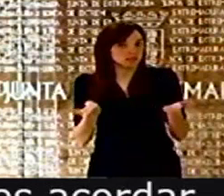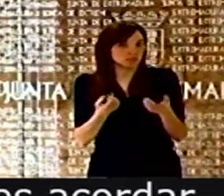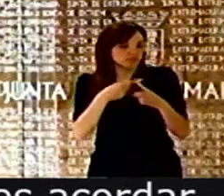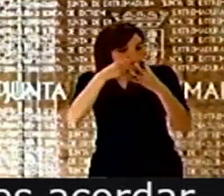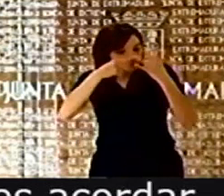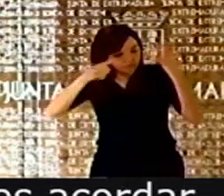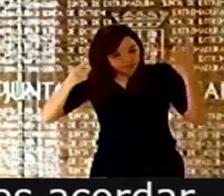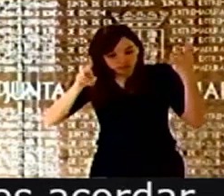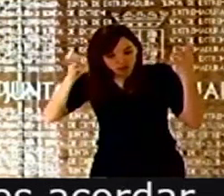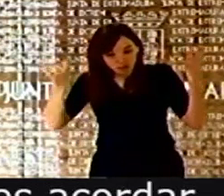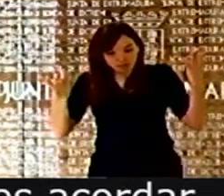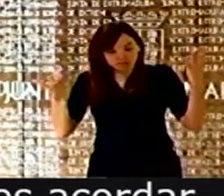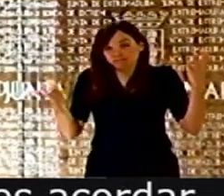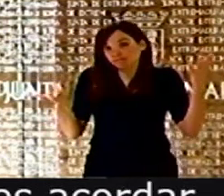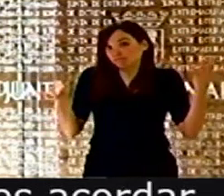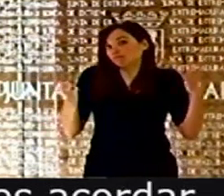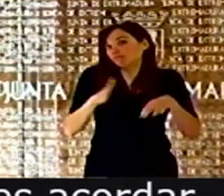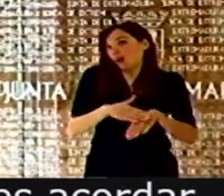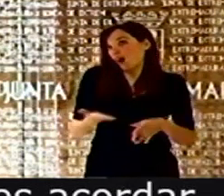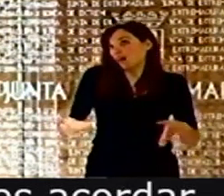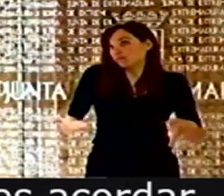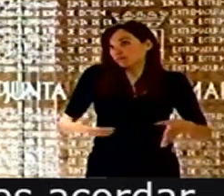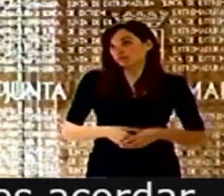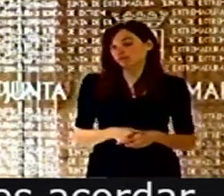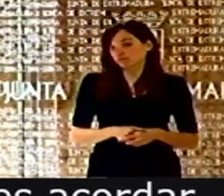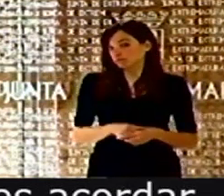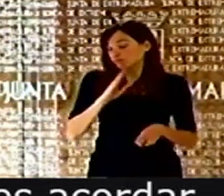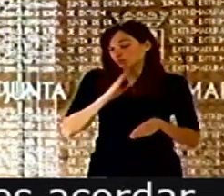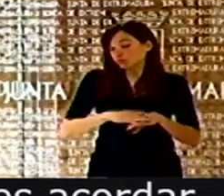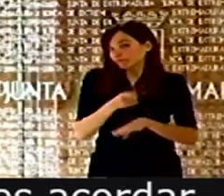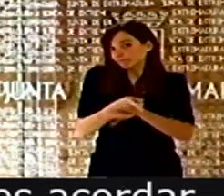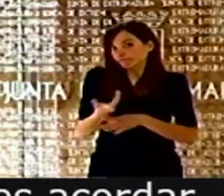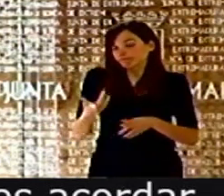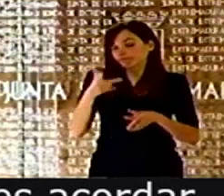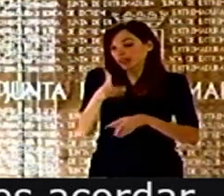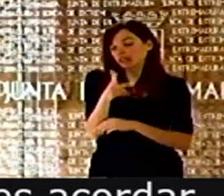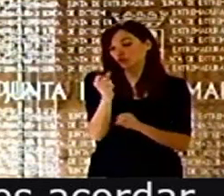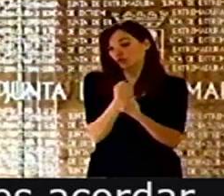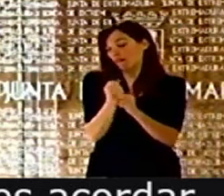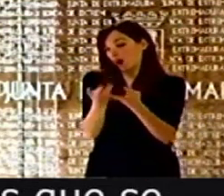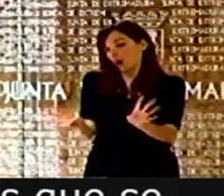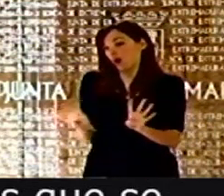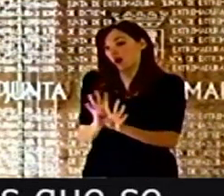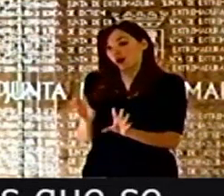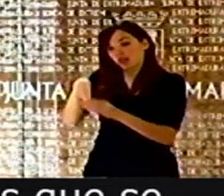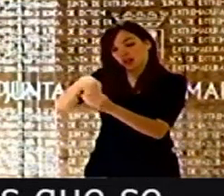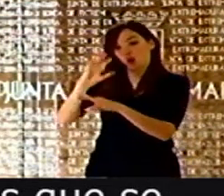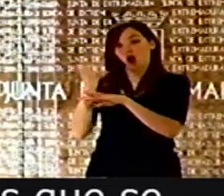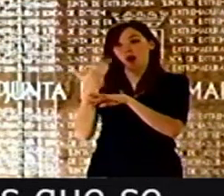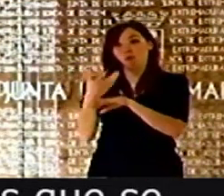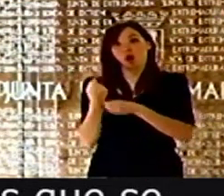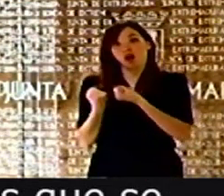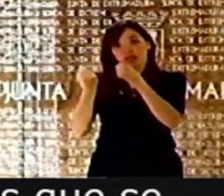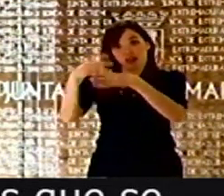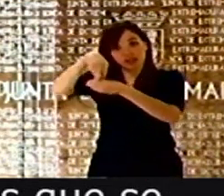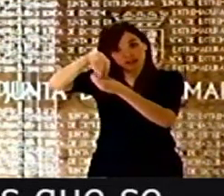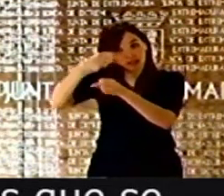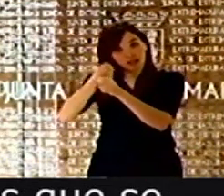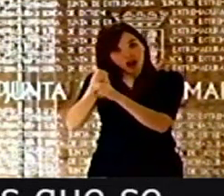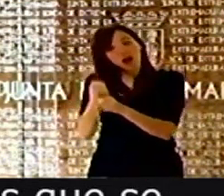para garantizar que se cumplan los derechos de los trabajadores que trabajan en las ambulancias y, como no puede ser de otra manera,